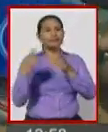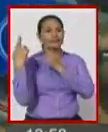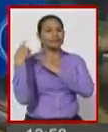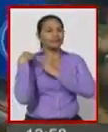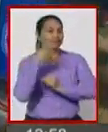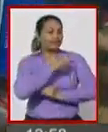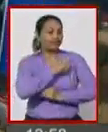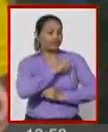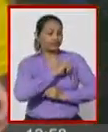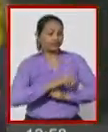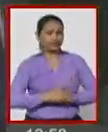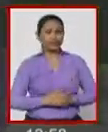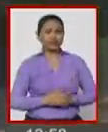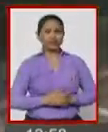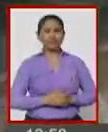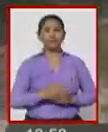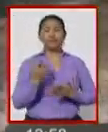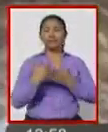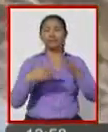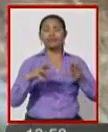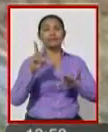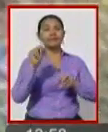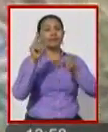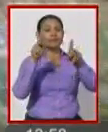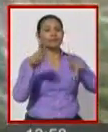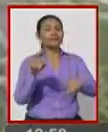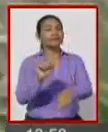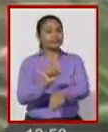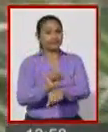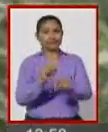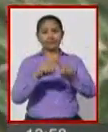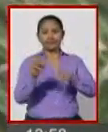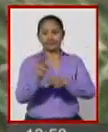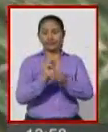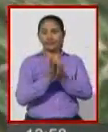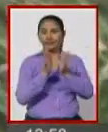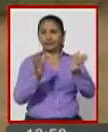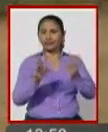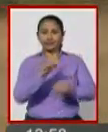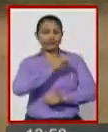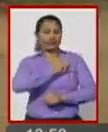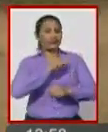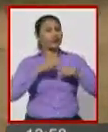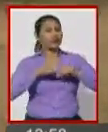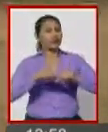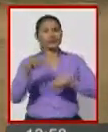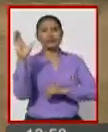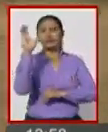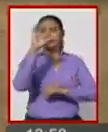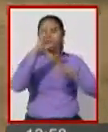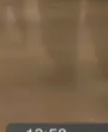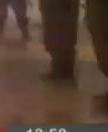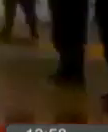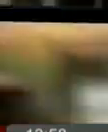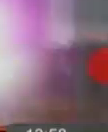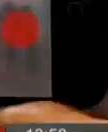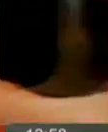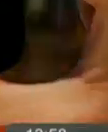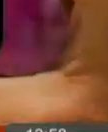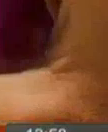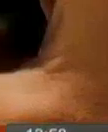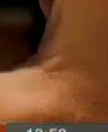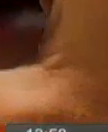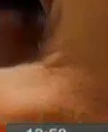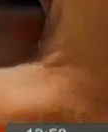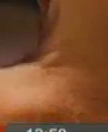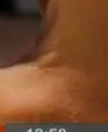de la policía es primordial. Sobre este caso no existen personas aprehendidas. El Ministerio Público y la policía continúa investigando.